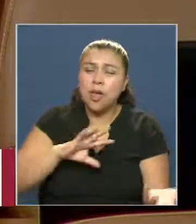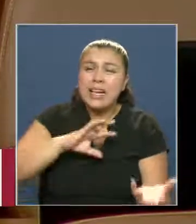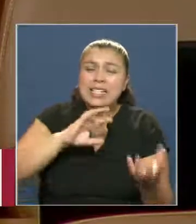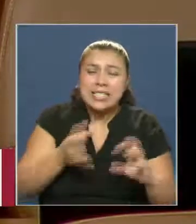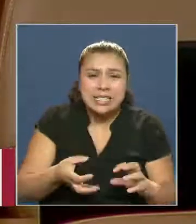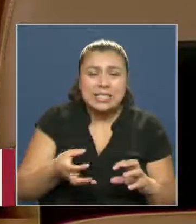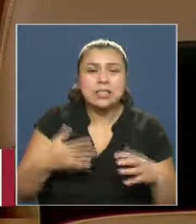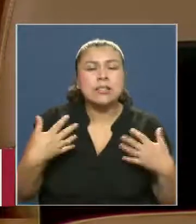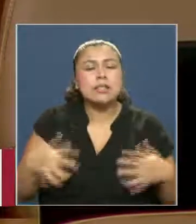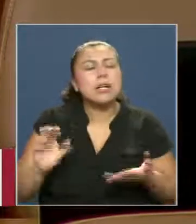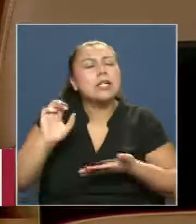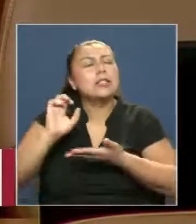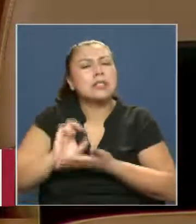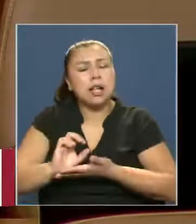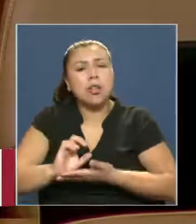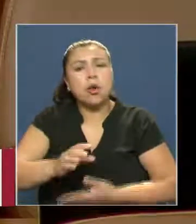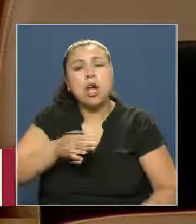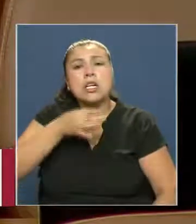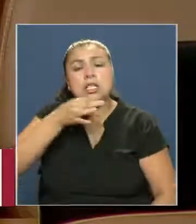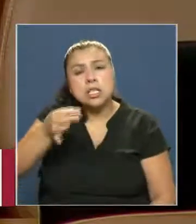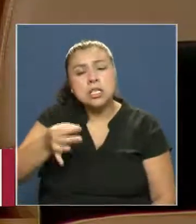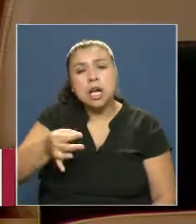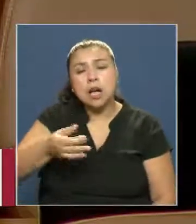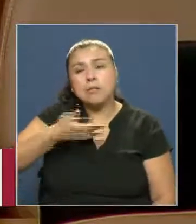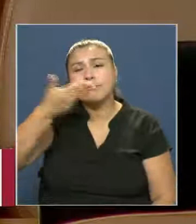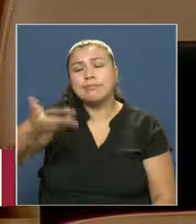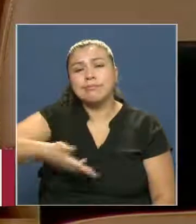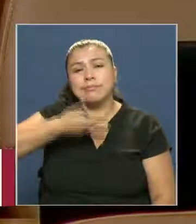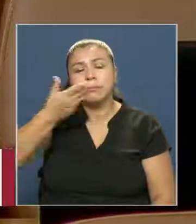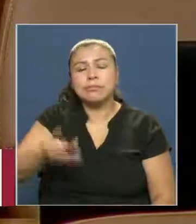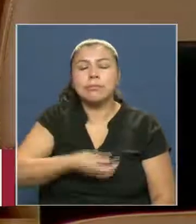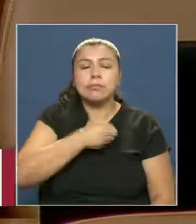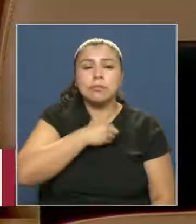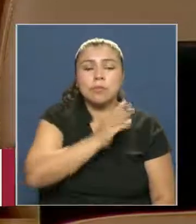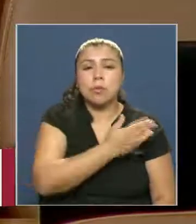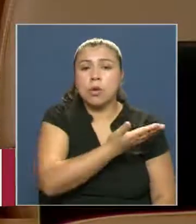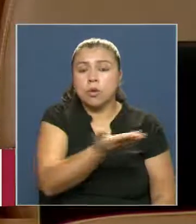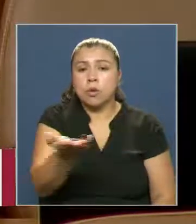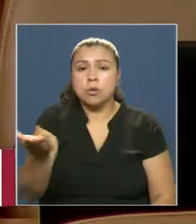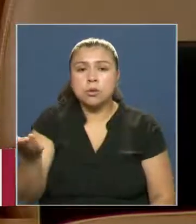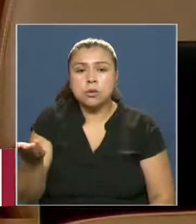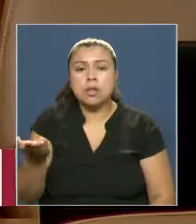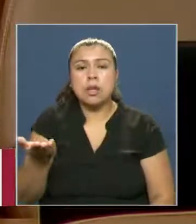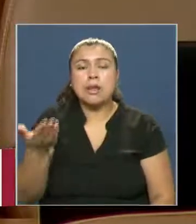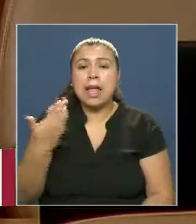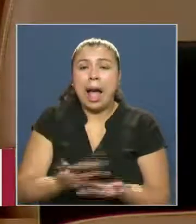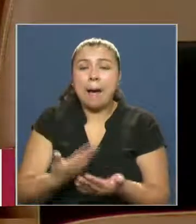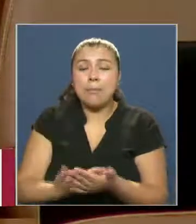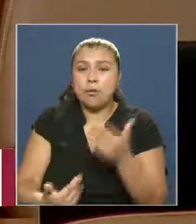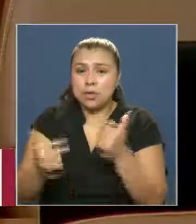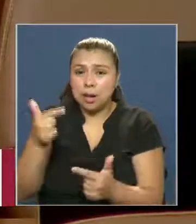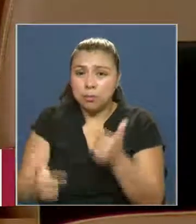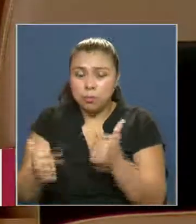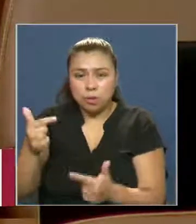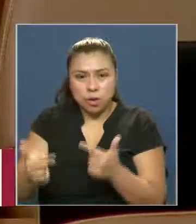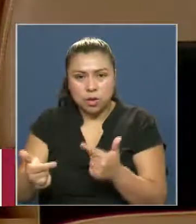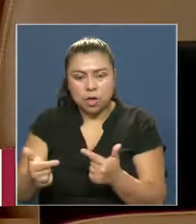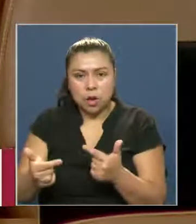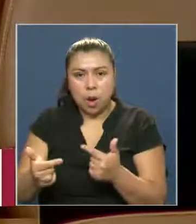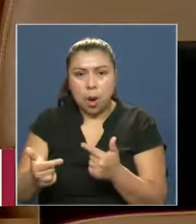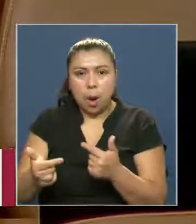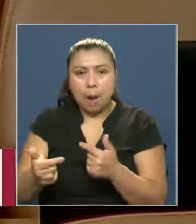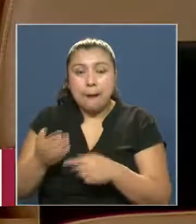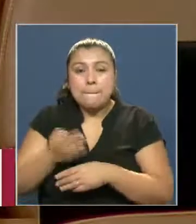ya la decretó. Es lamentable que ustedes o algunos de ustedes traten de sacar un provecho político para imponer